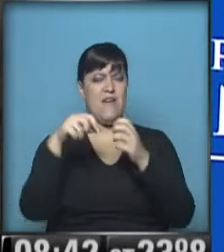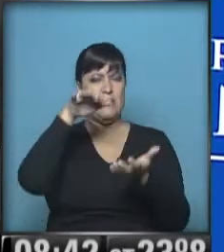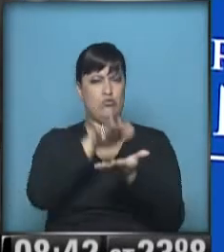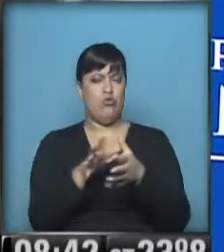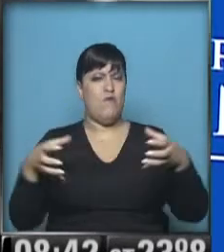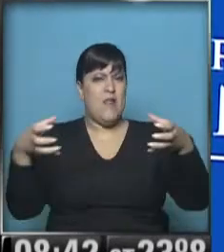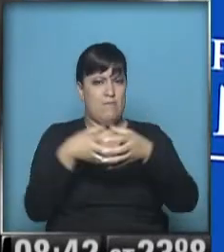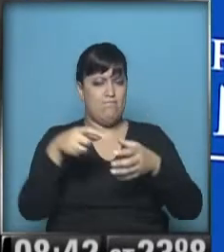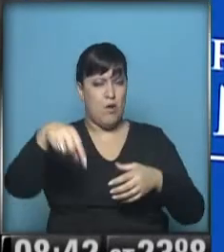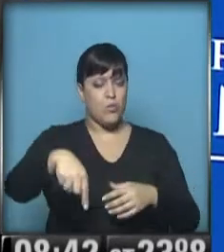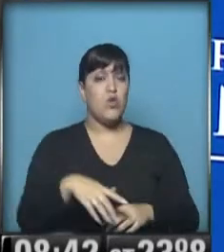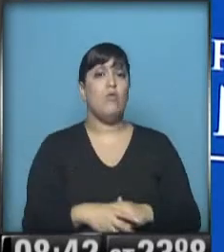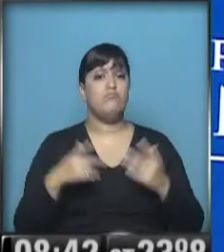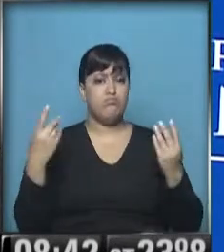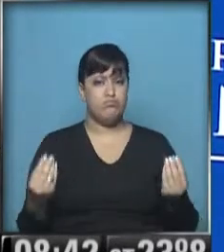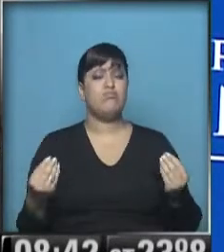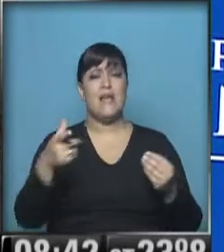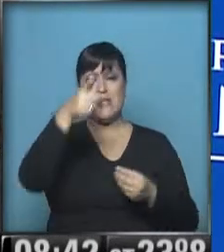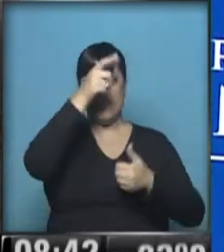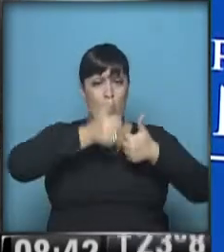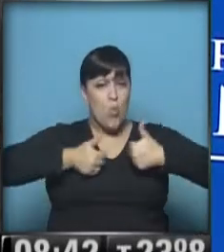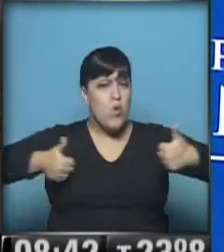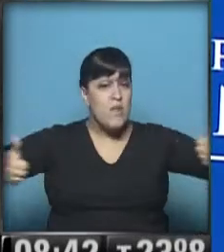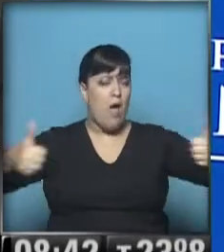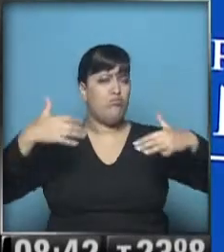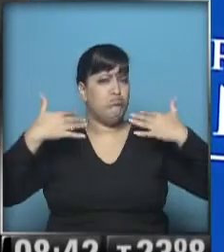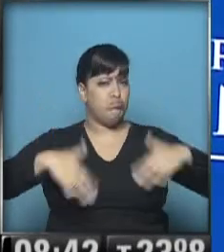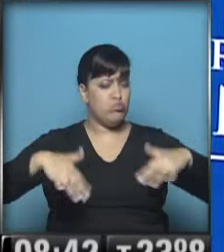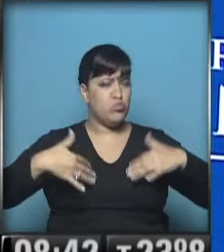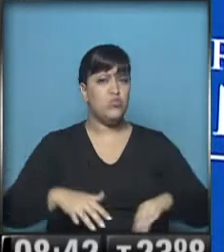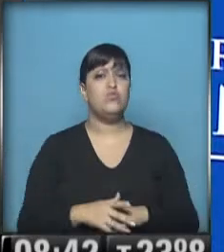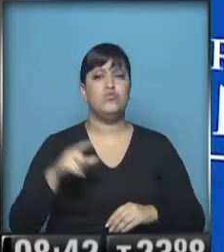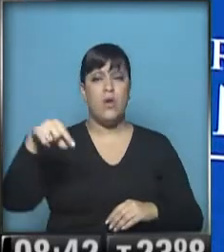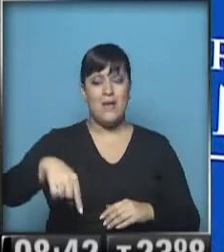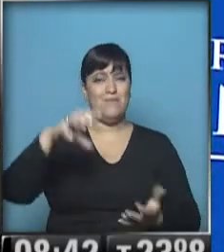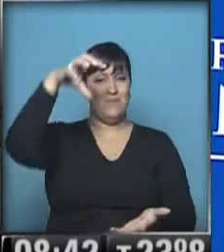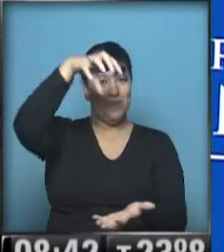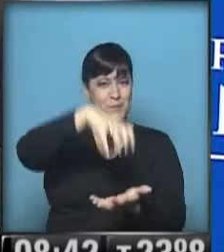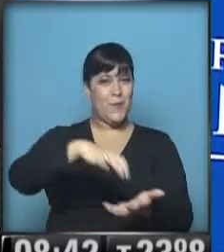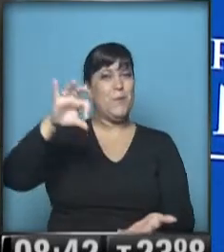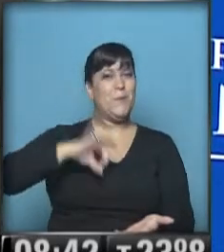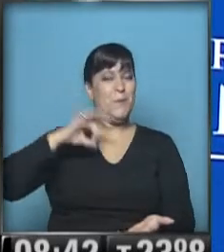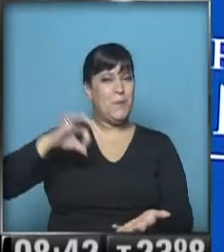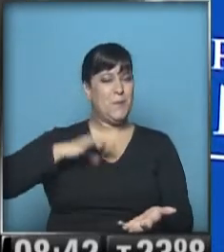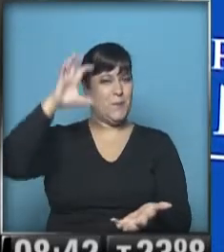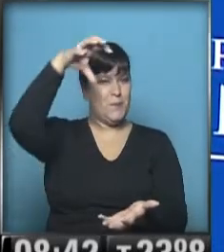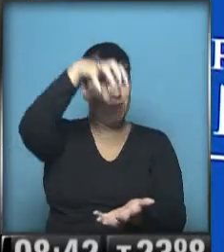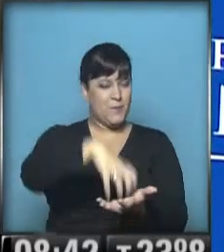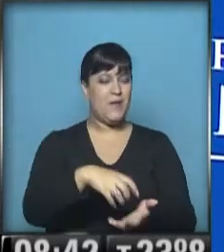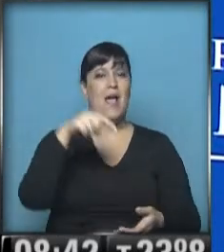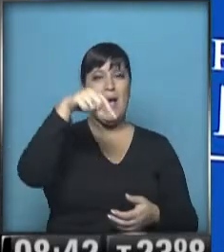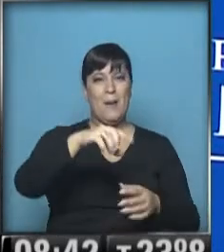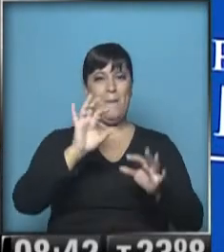Un amplísimo dispositivo de seguridad se ha montado. Esta usina, la vieja usina, que está a la vera del